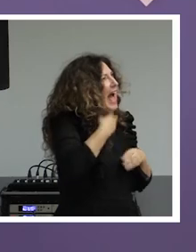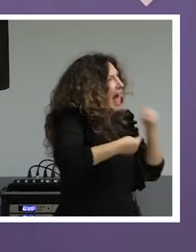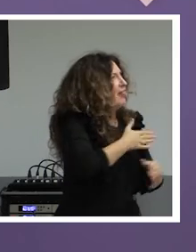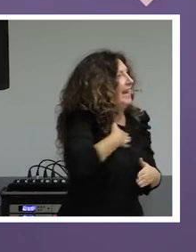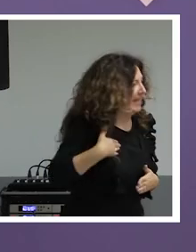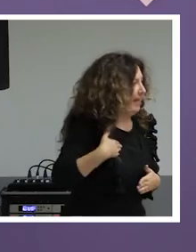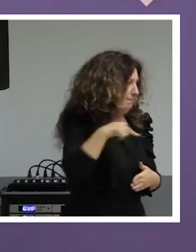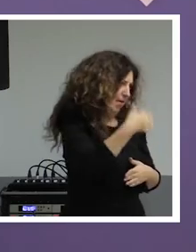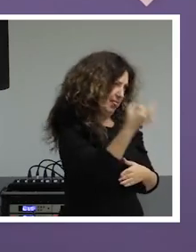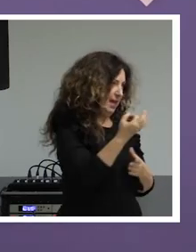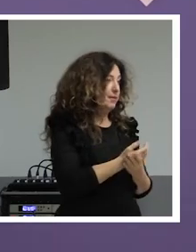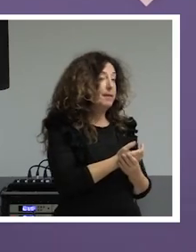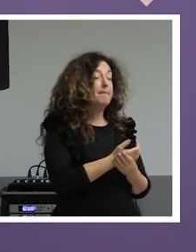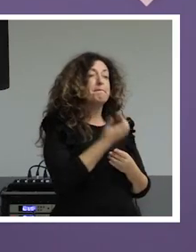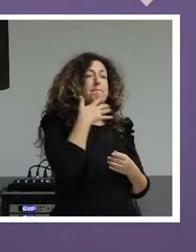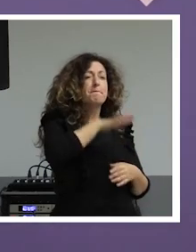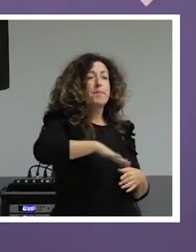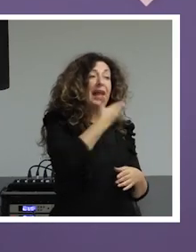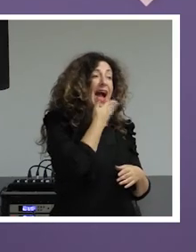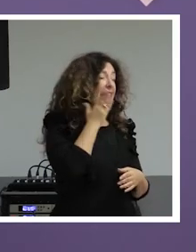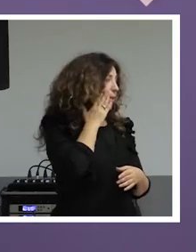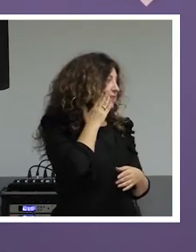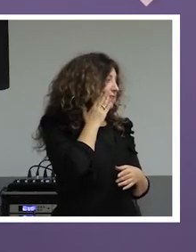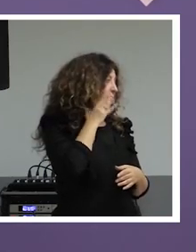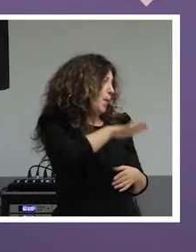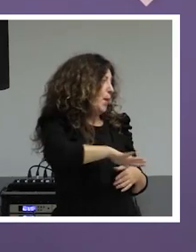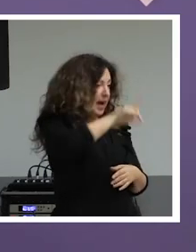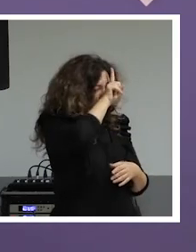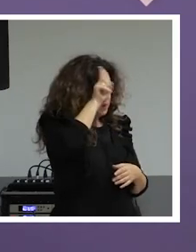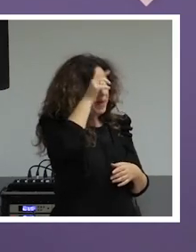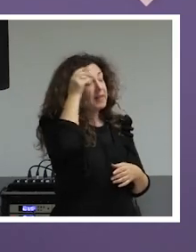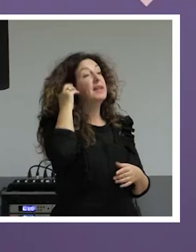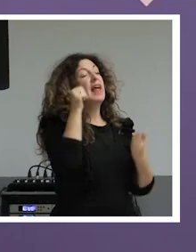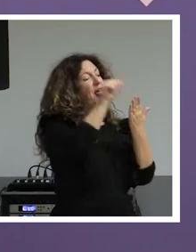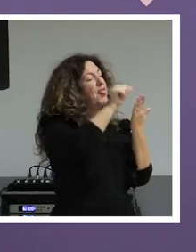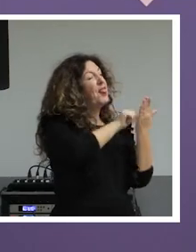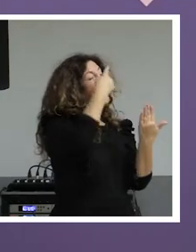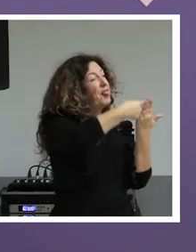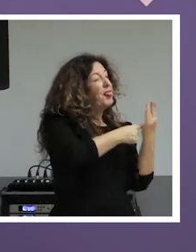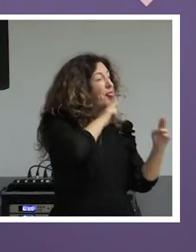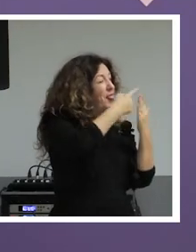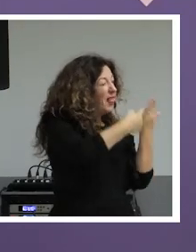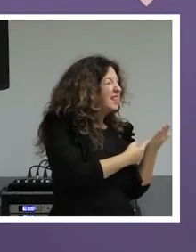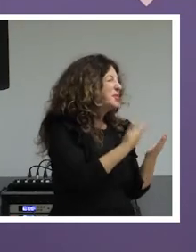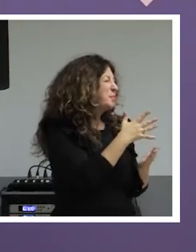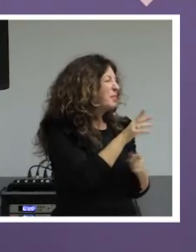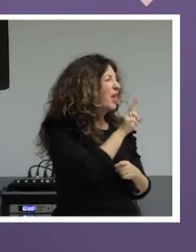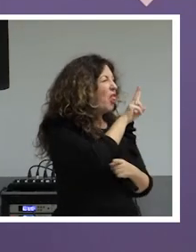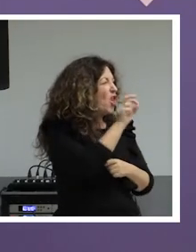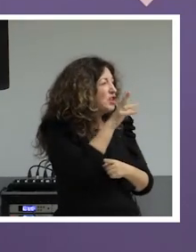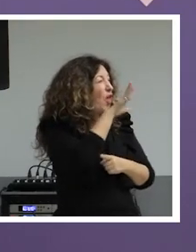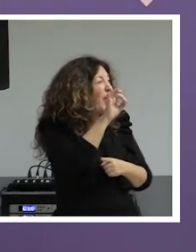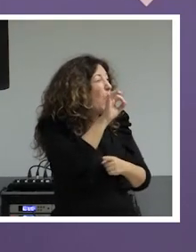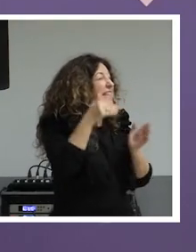de Madrid Esto no es una utopía esto se puede conseguir luego hablaré de la voluntad porque hay que tener voluntad política de querer